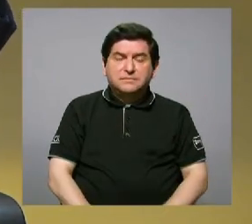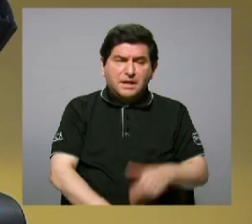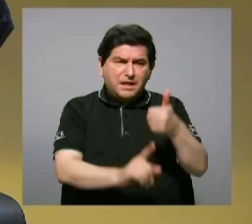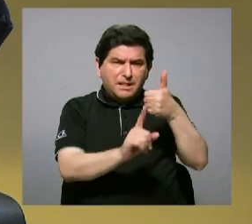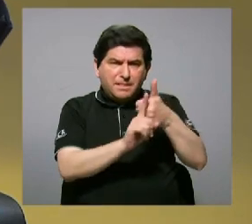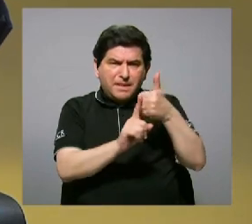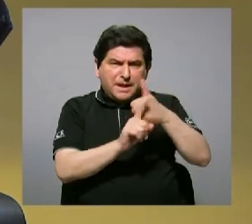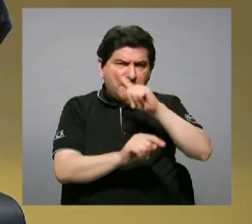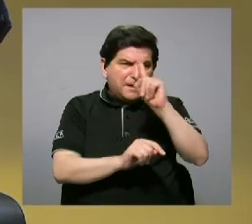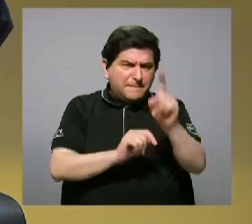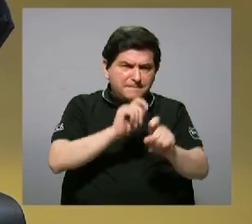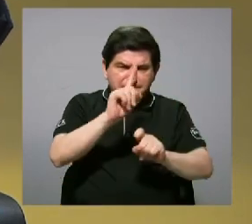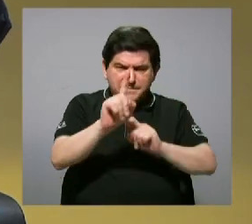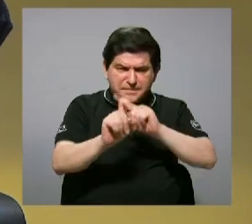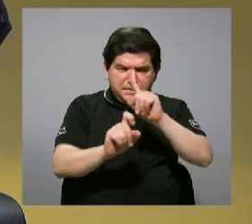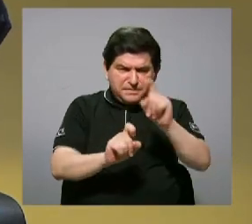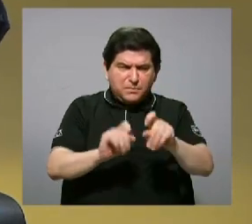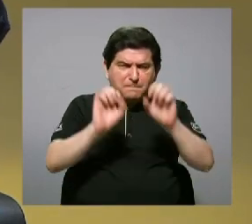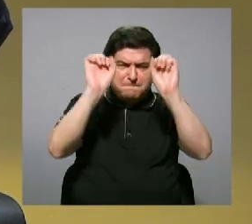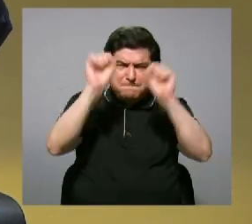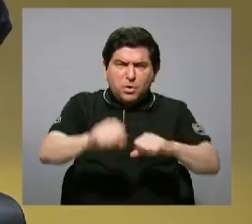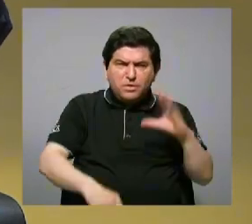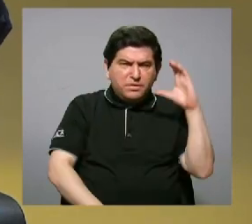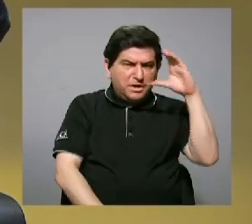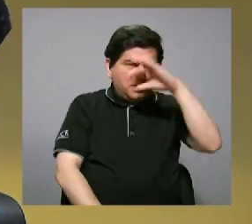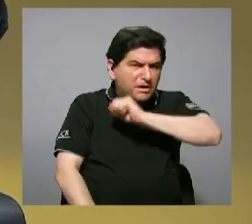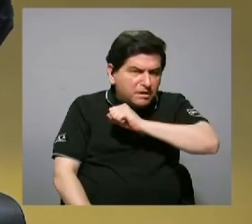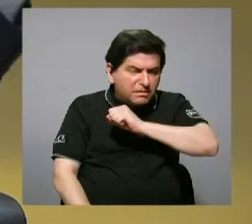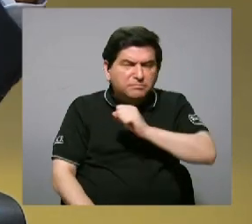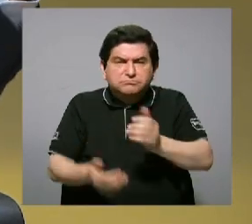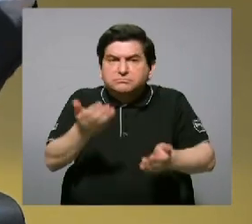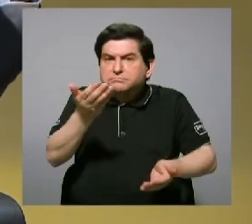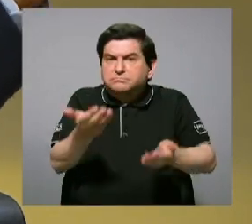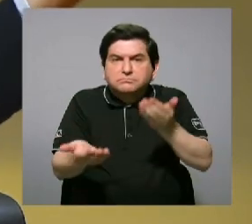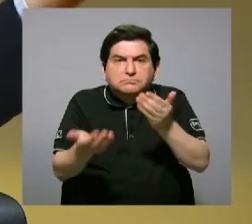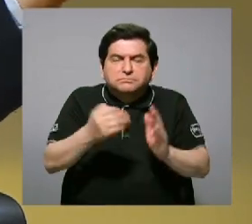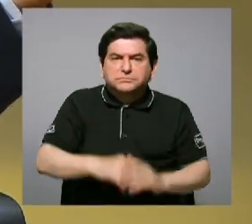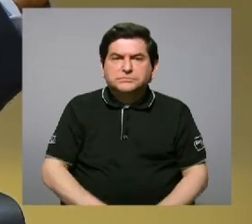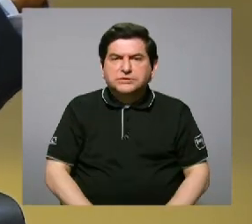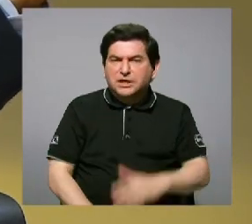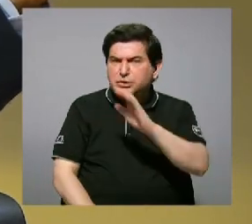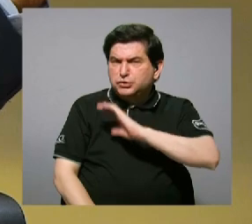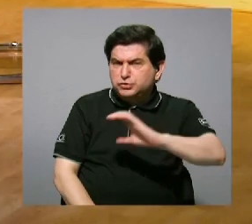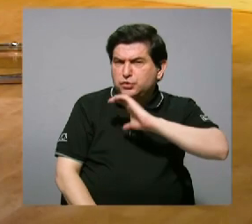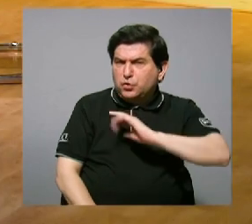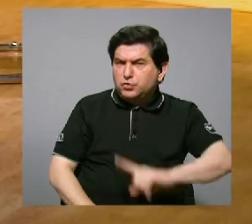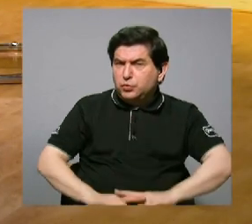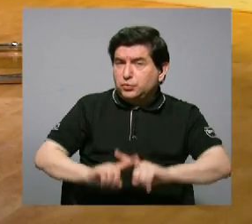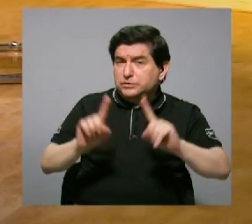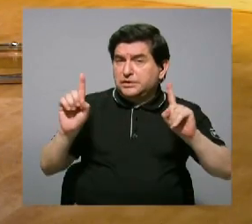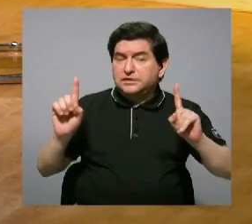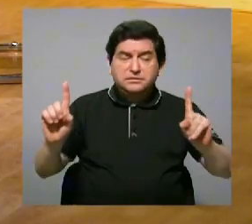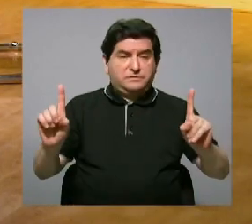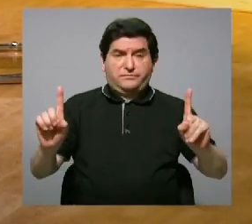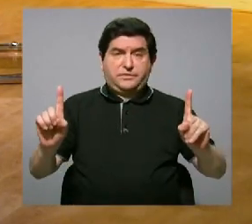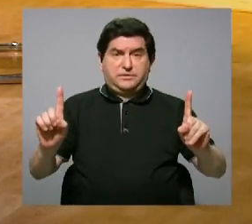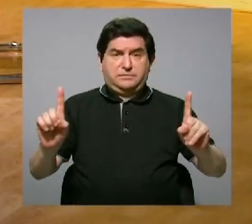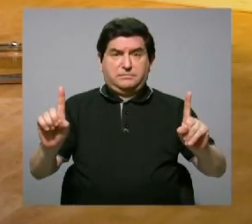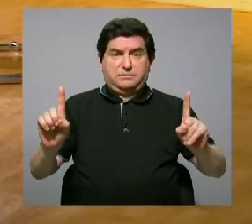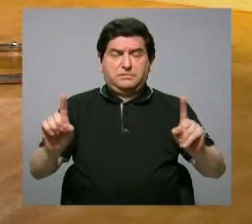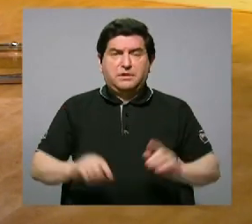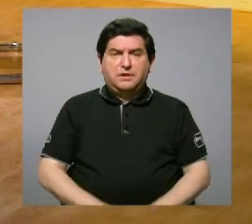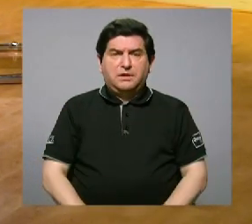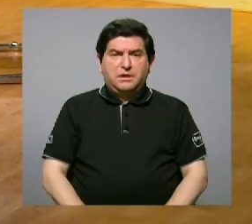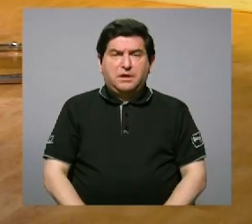encuestas se pudo detectar algún tipo de comportamiento diferencial entre